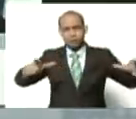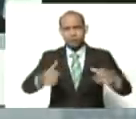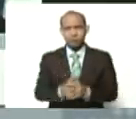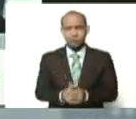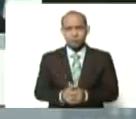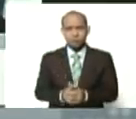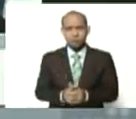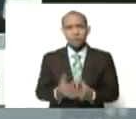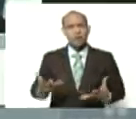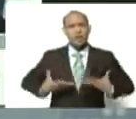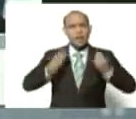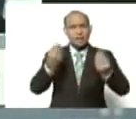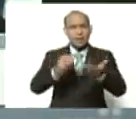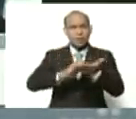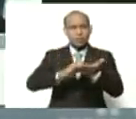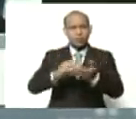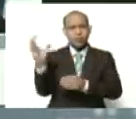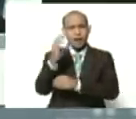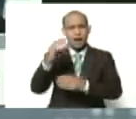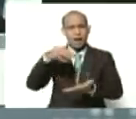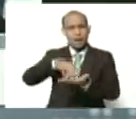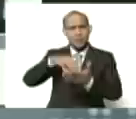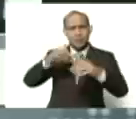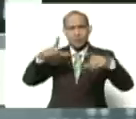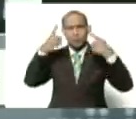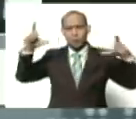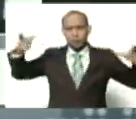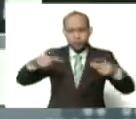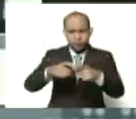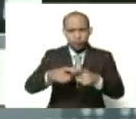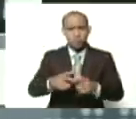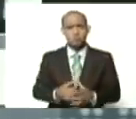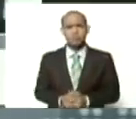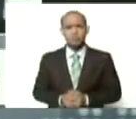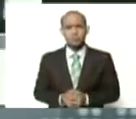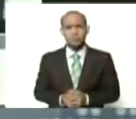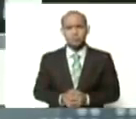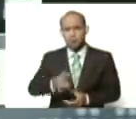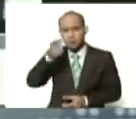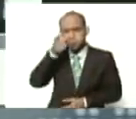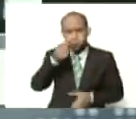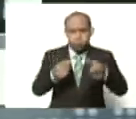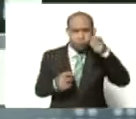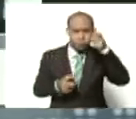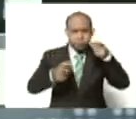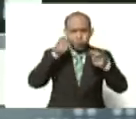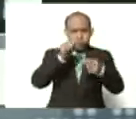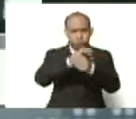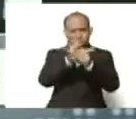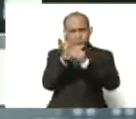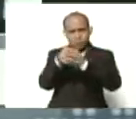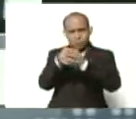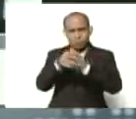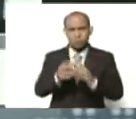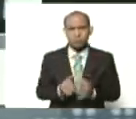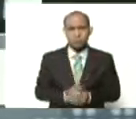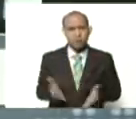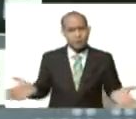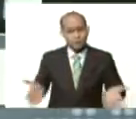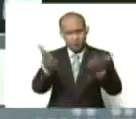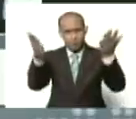salvar Caracas, Miranda y La Guaira, a bajar los casos y a meterle el ojo a la variante brasilera.